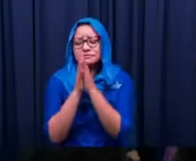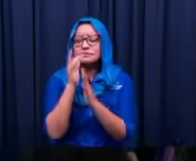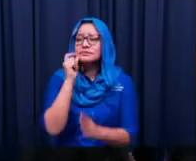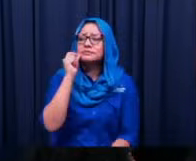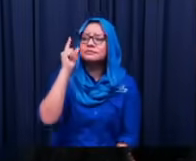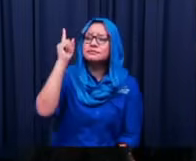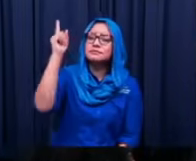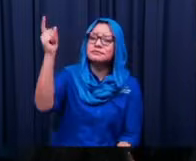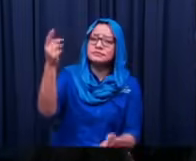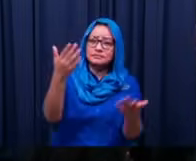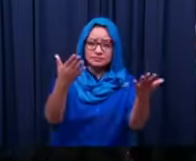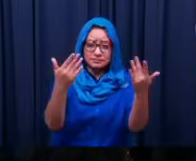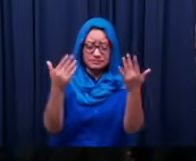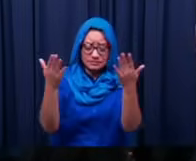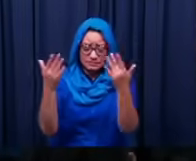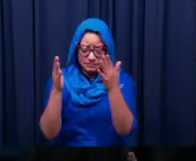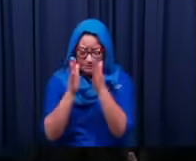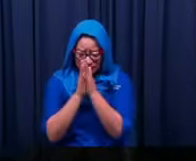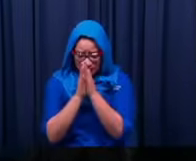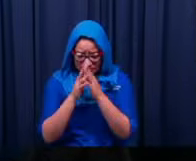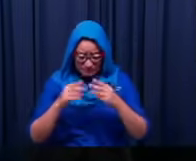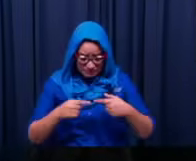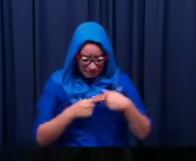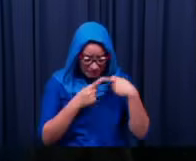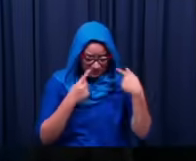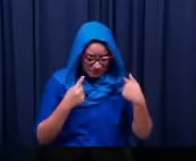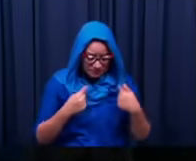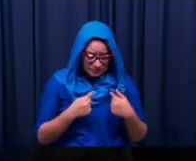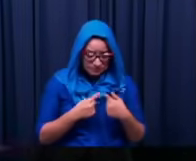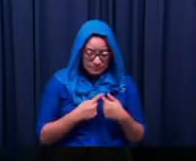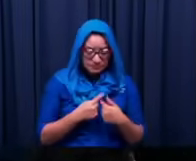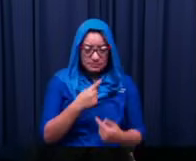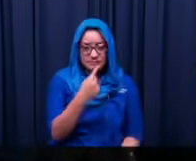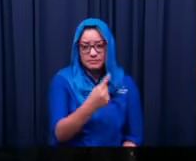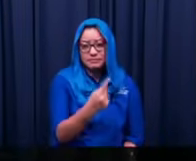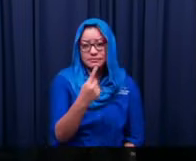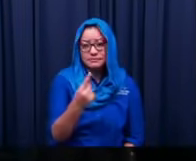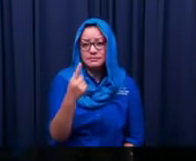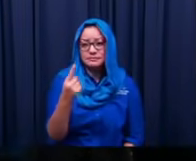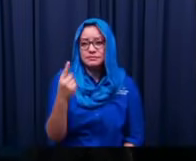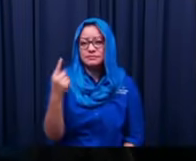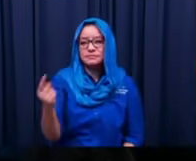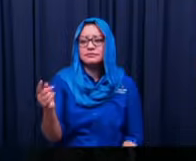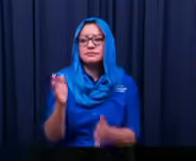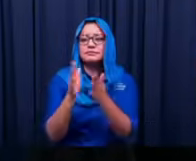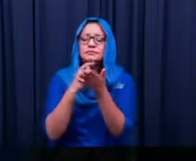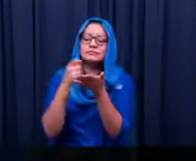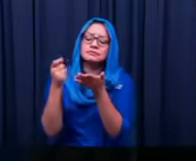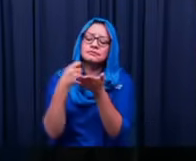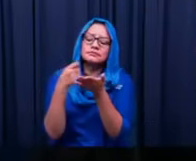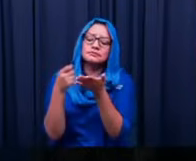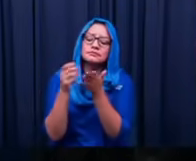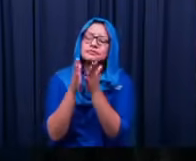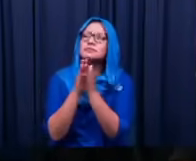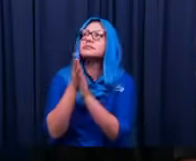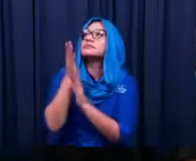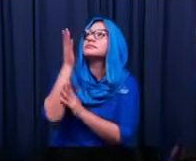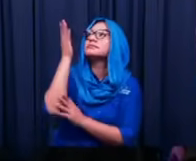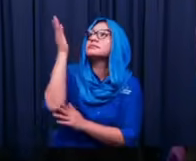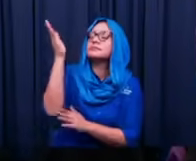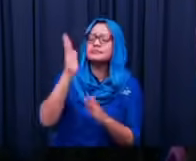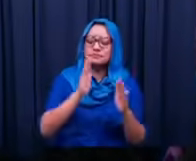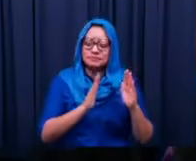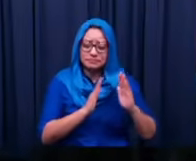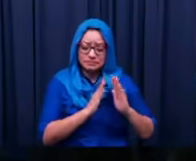están trayendo, Padre, su corazón estos siervos. Hay peticiones de oración por